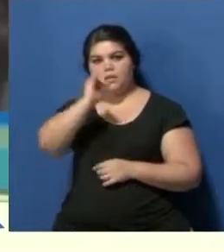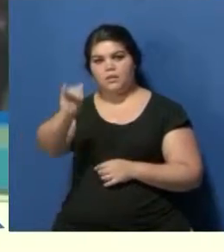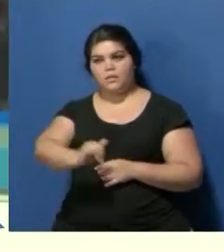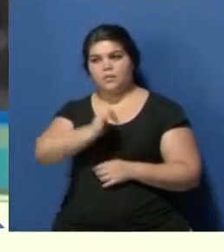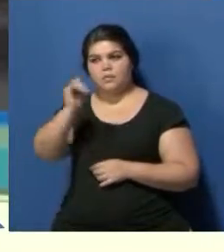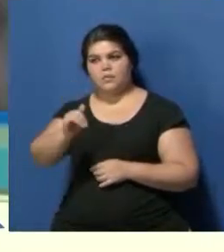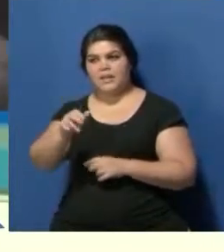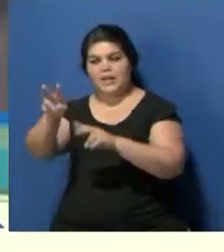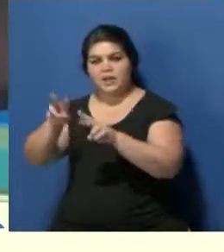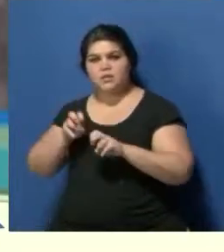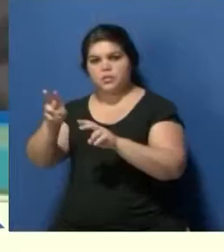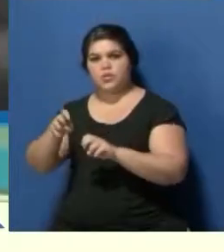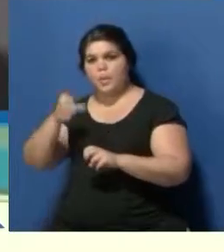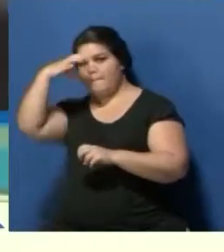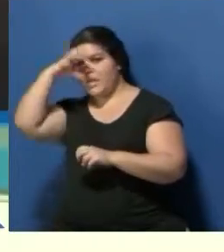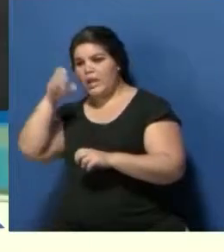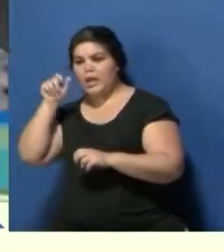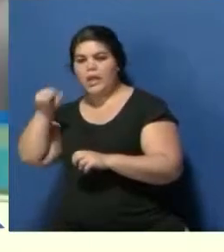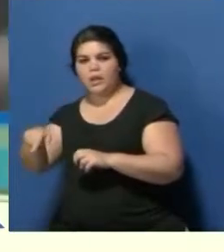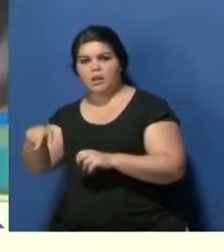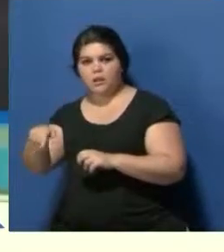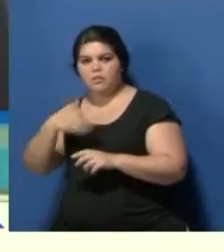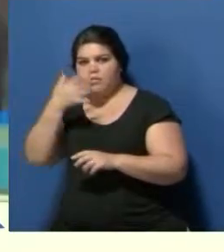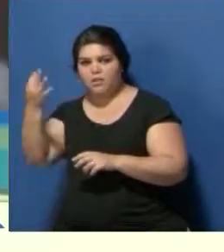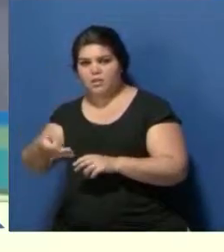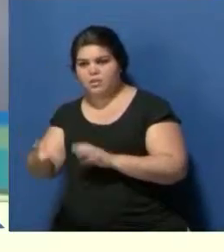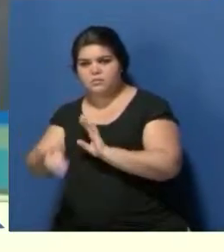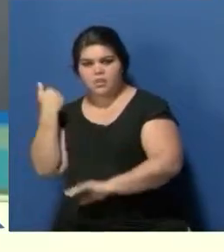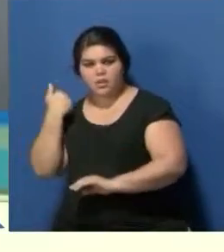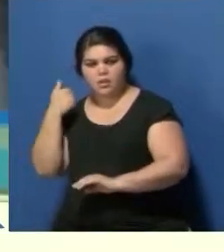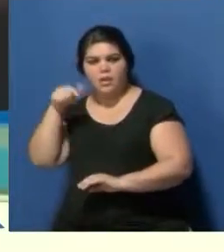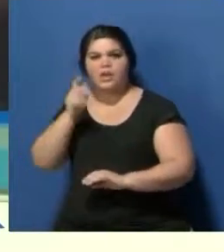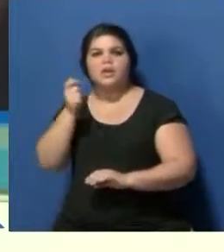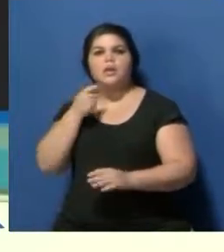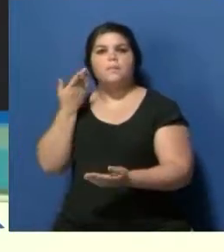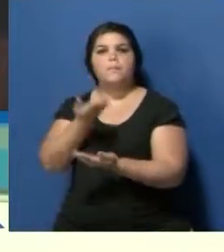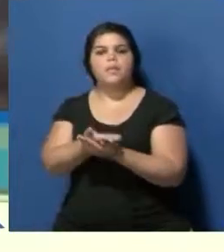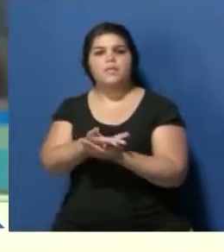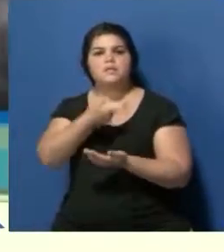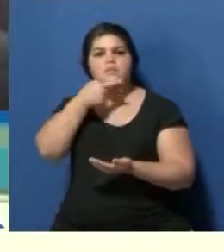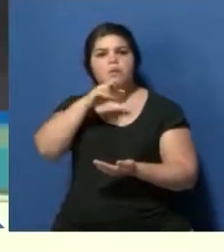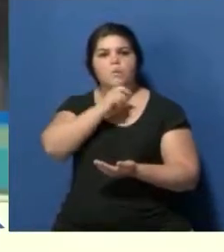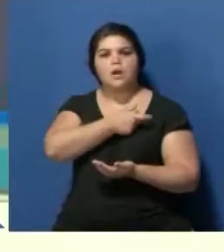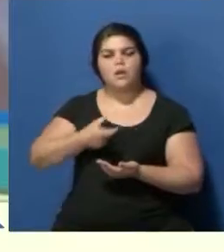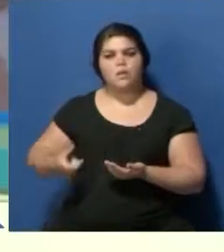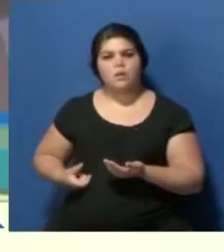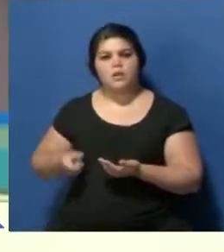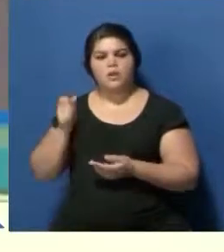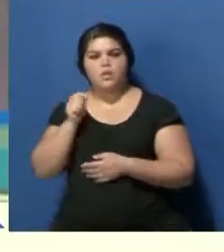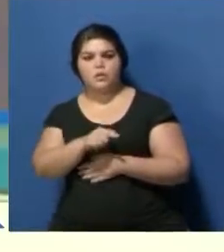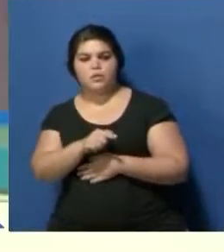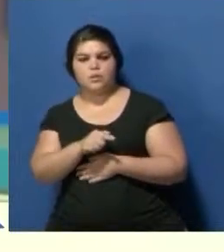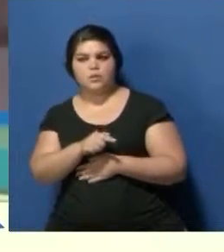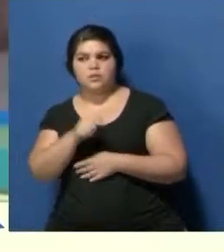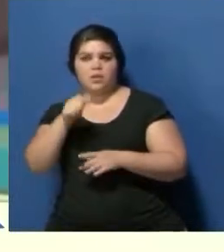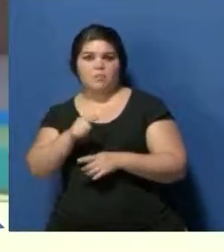mineras. Es verdad. ¿Quién pidió eso? Los gobernadores de provincias como San Juan, que responden precisamente